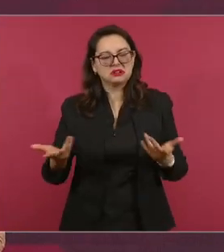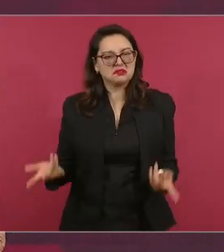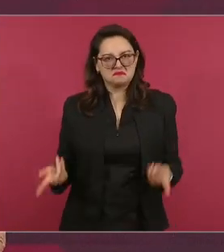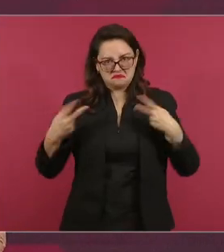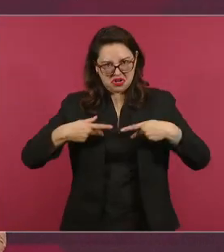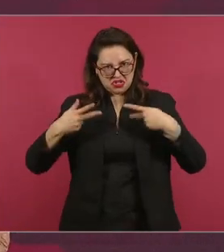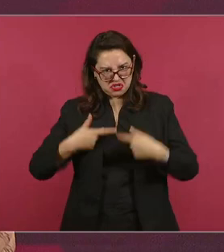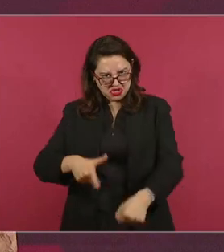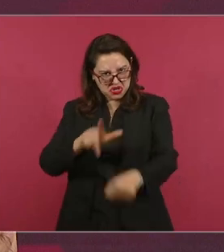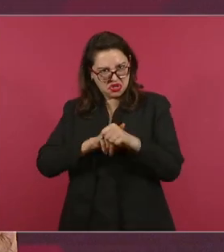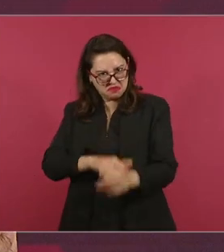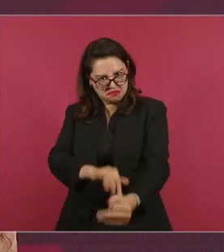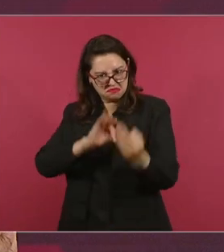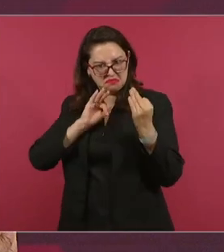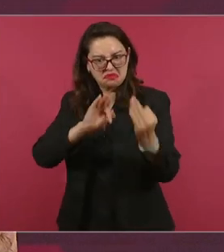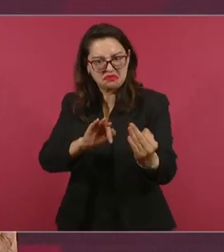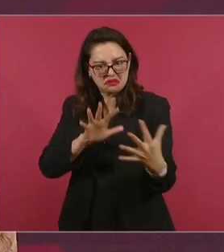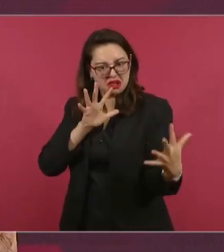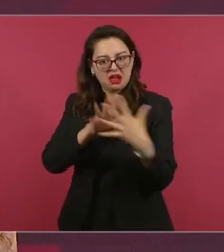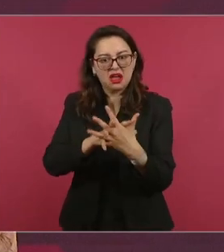algo